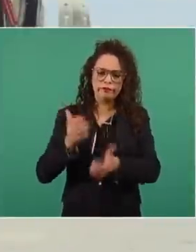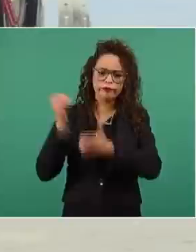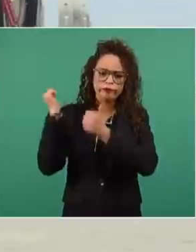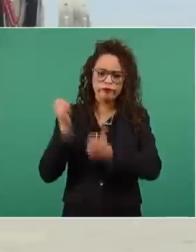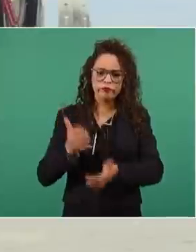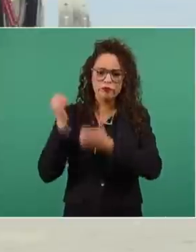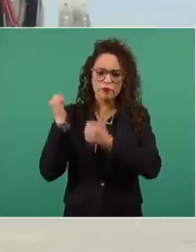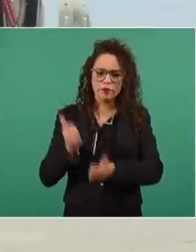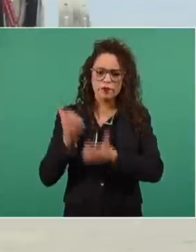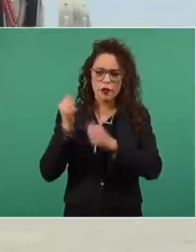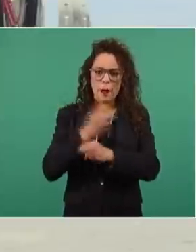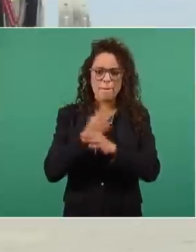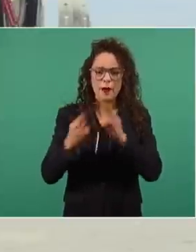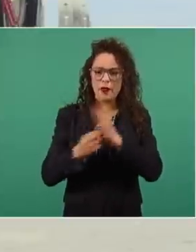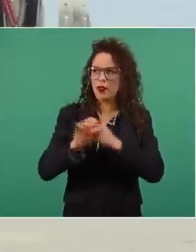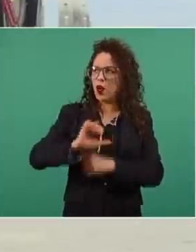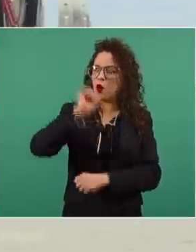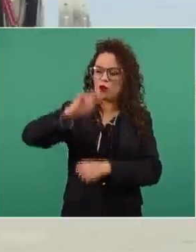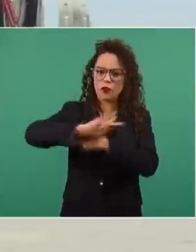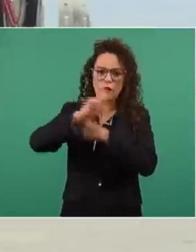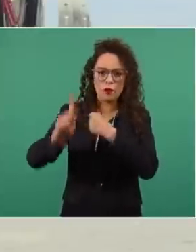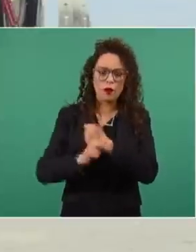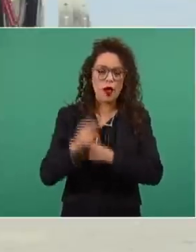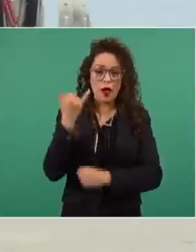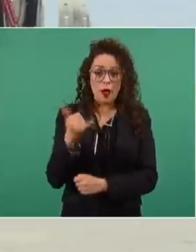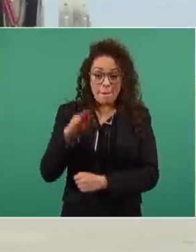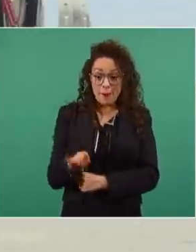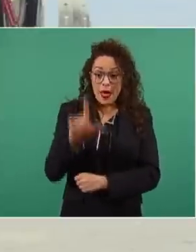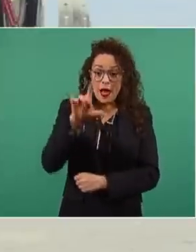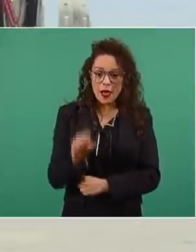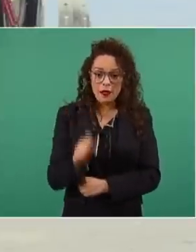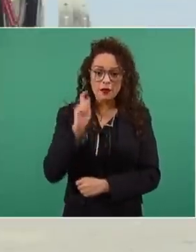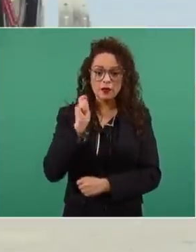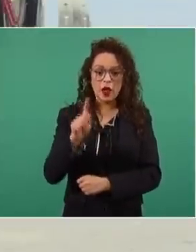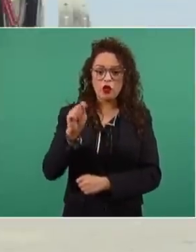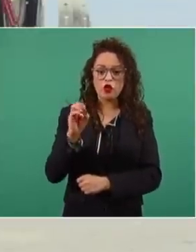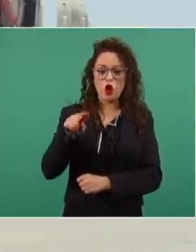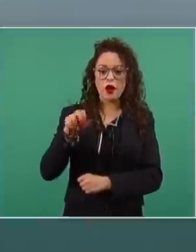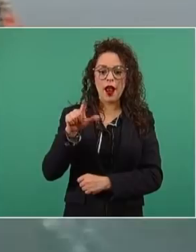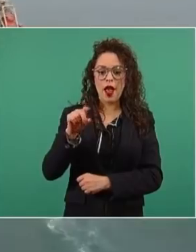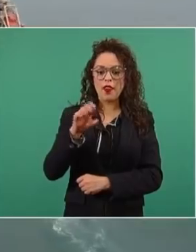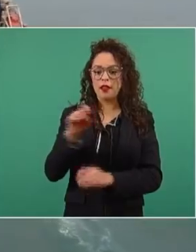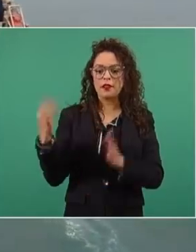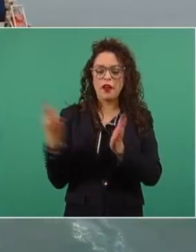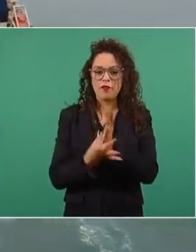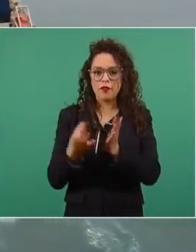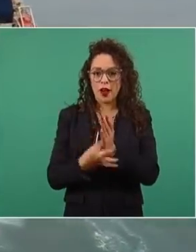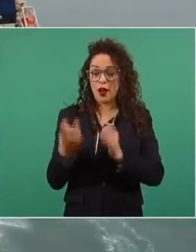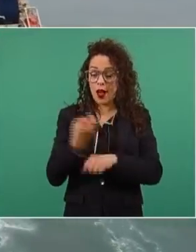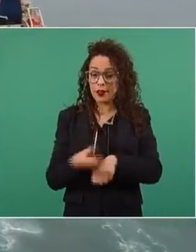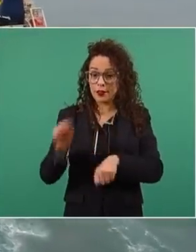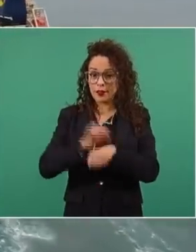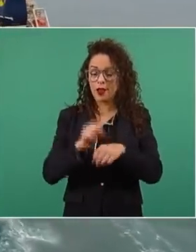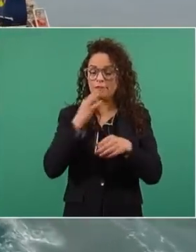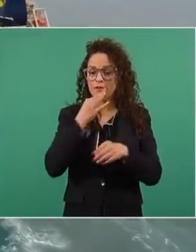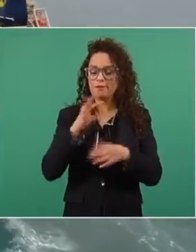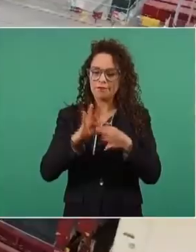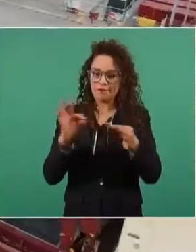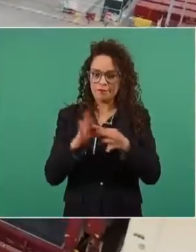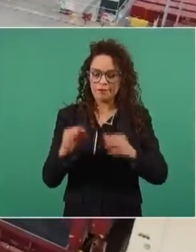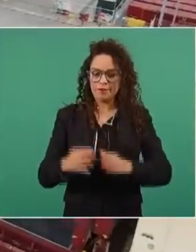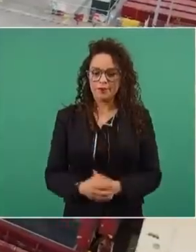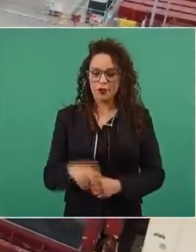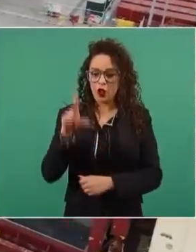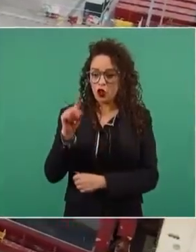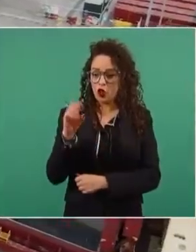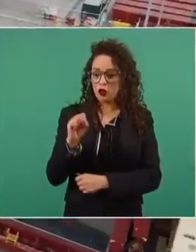del exterior, así como miles de toneladas de acero. Va el reporte esta semana. Esta semana arribó al puerto de Dos Bocas